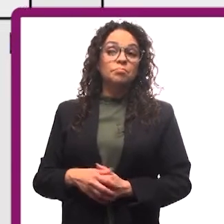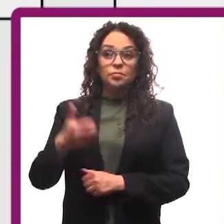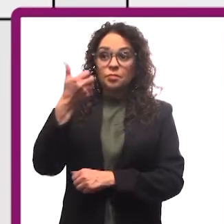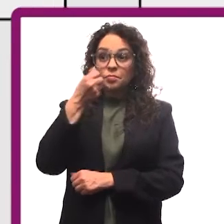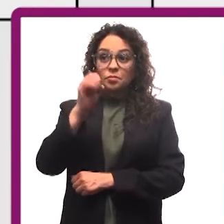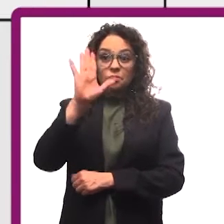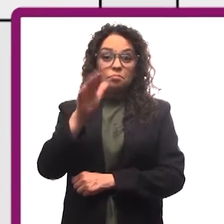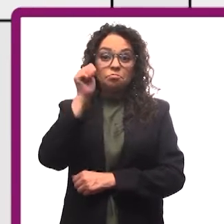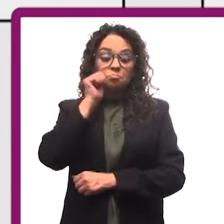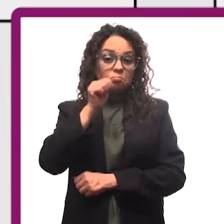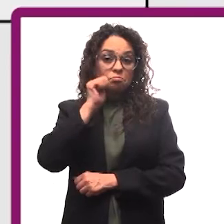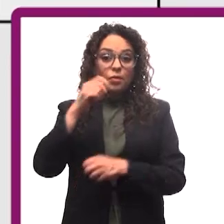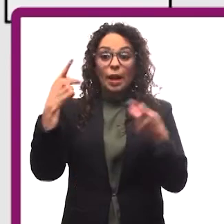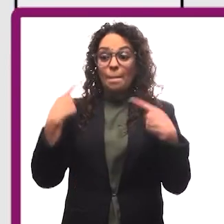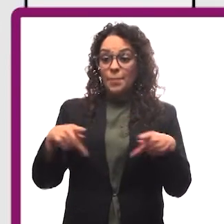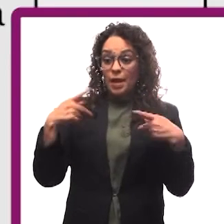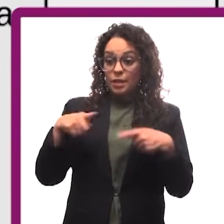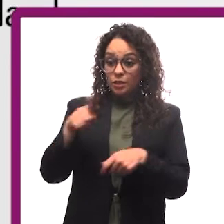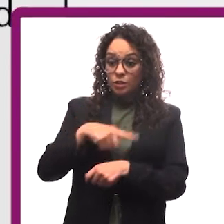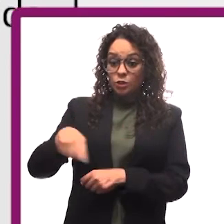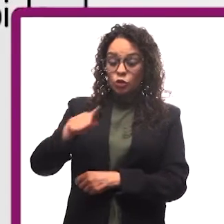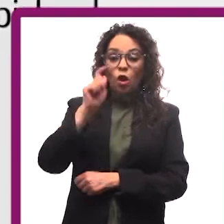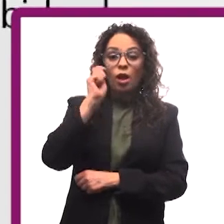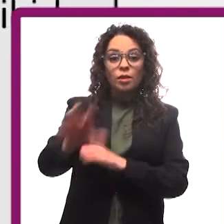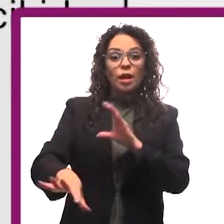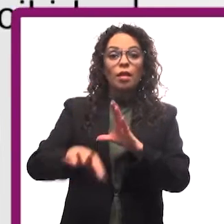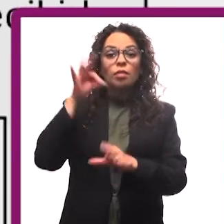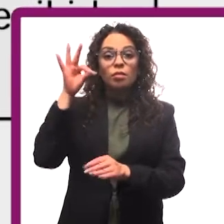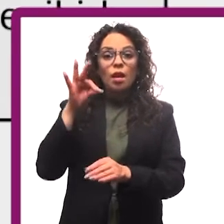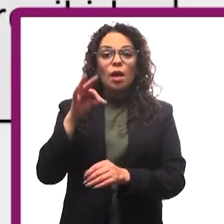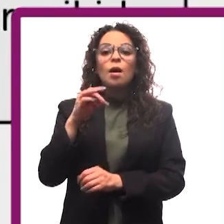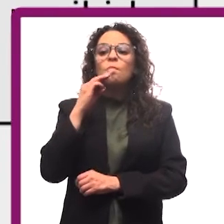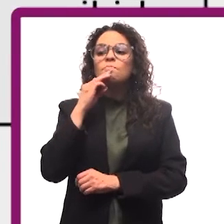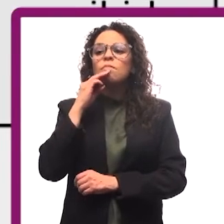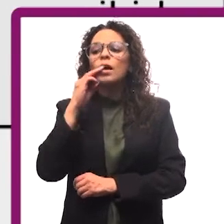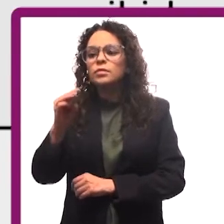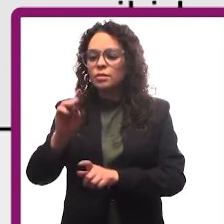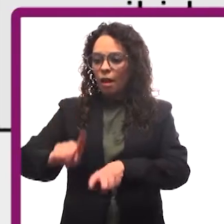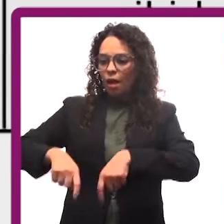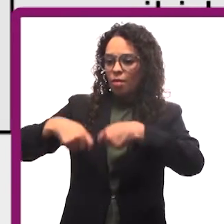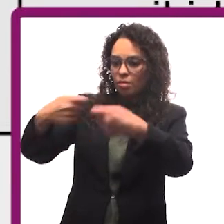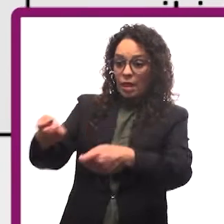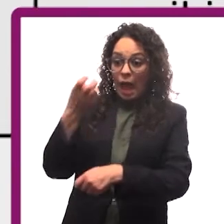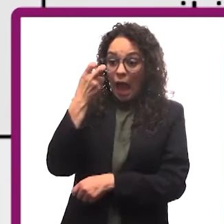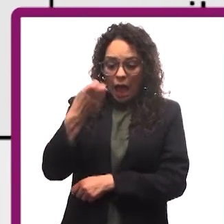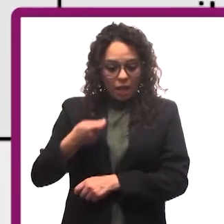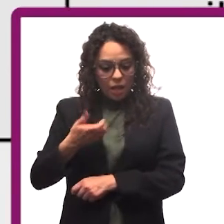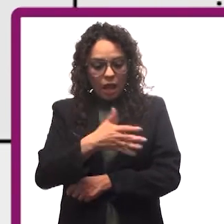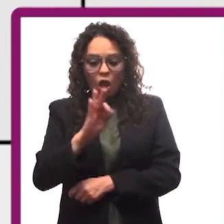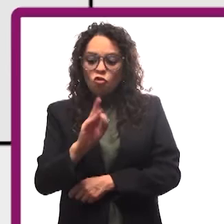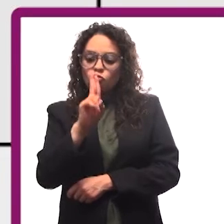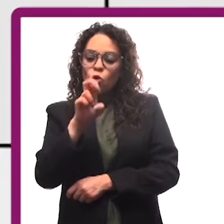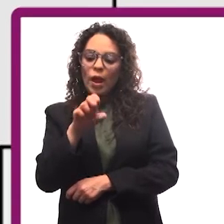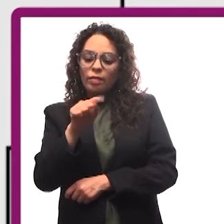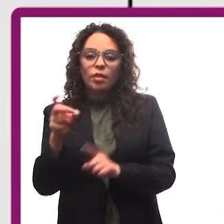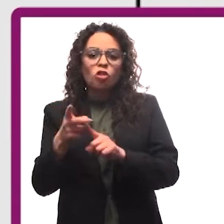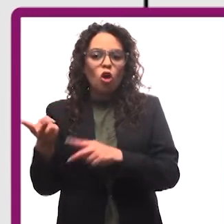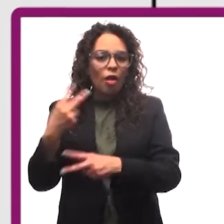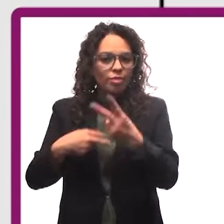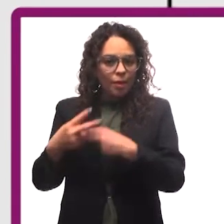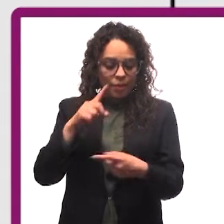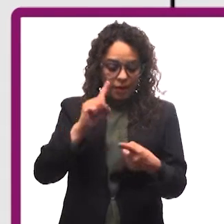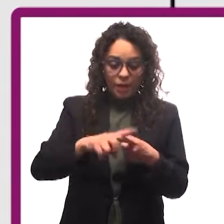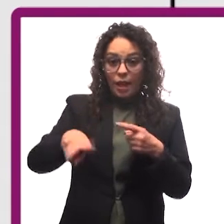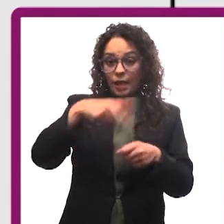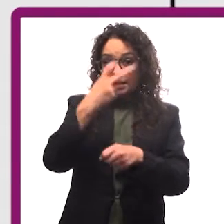Generalmente somos las personas quienes eligen el mensaje que daremos, así que esa es la fuente. El segundo elemento, hablando